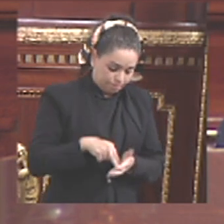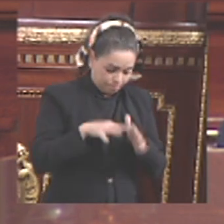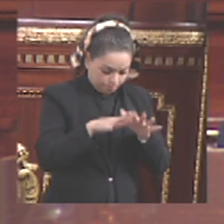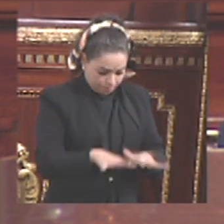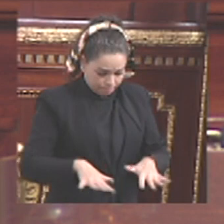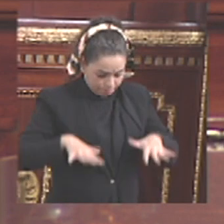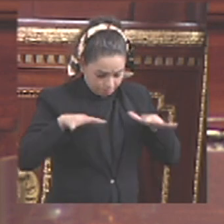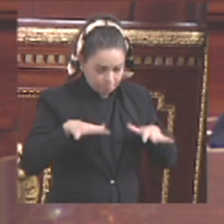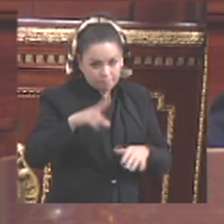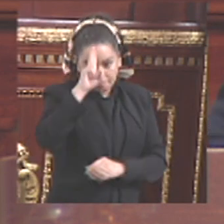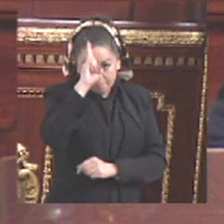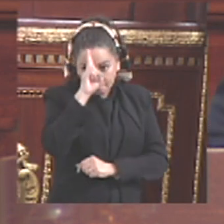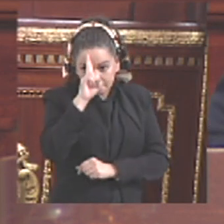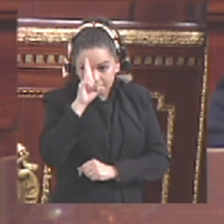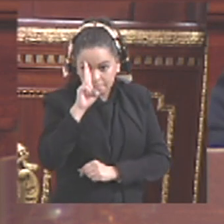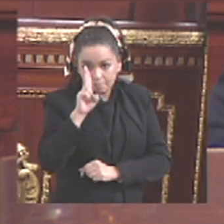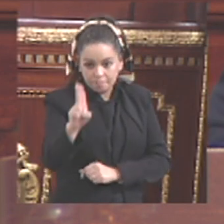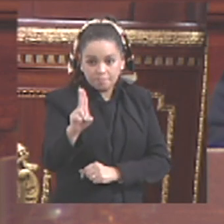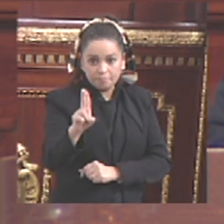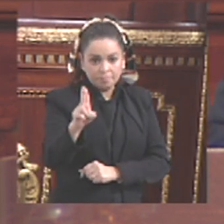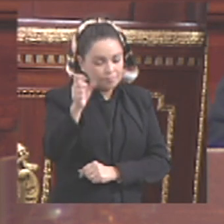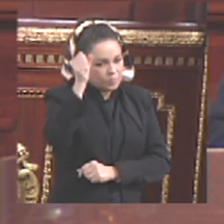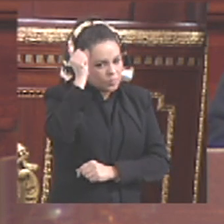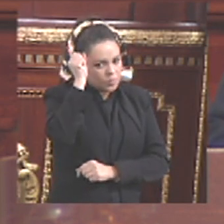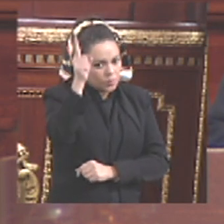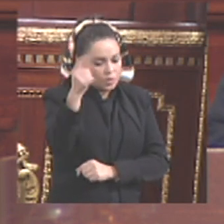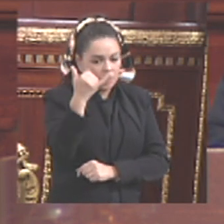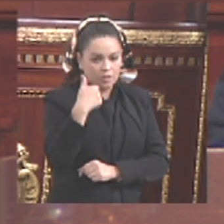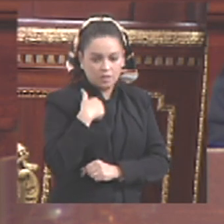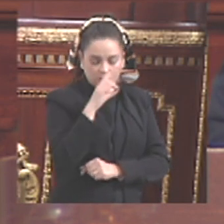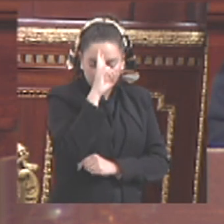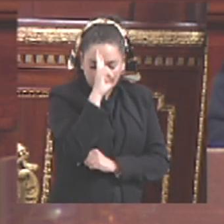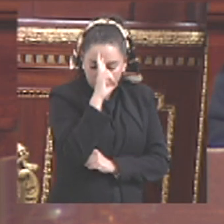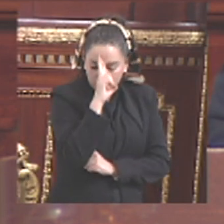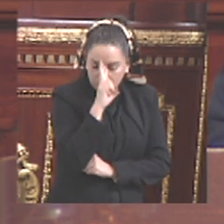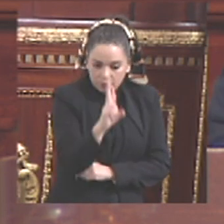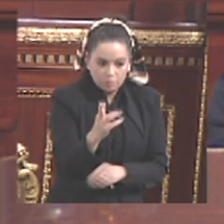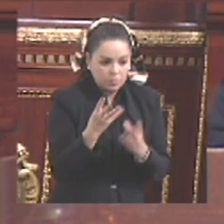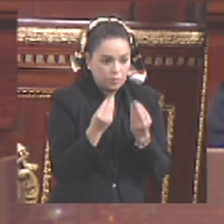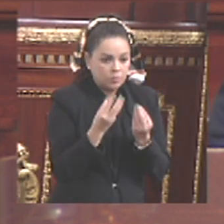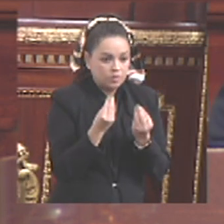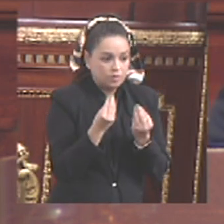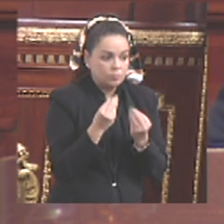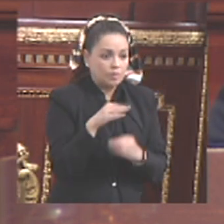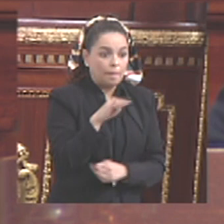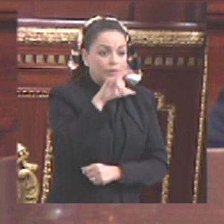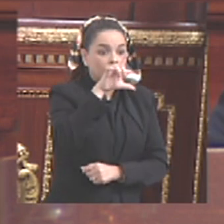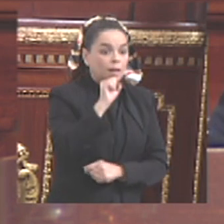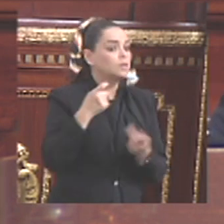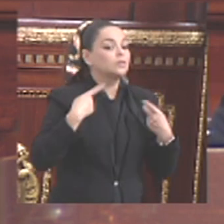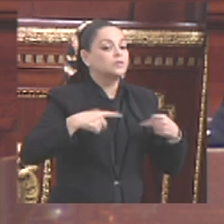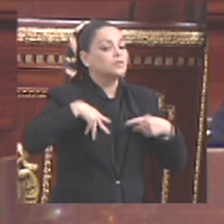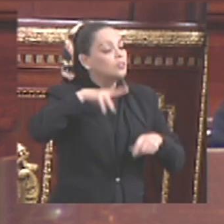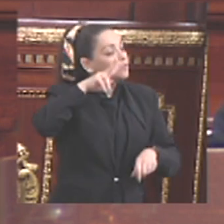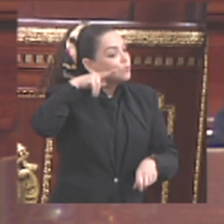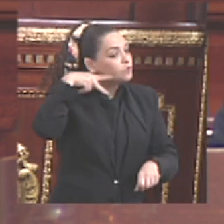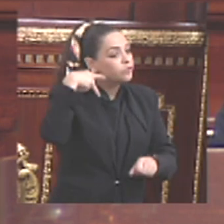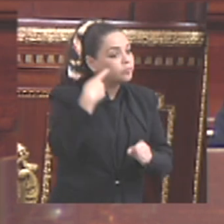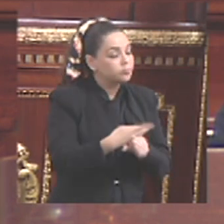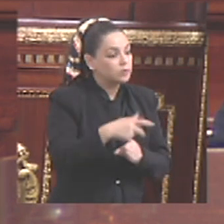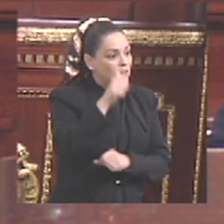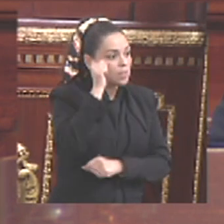profundo respeto a los miles de voluntarios que siempre están dispuestos a atender